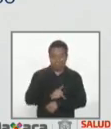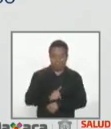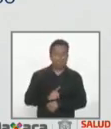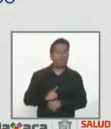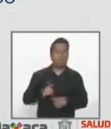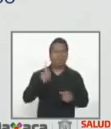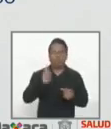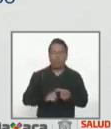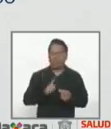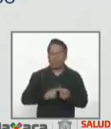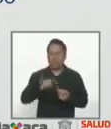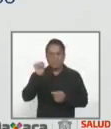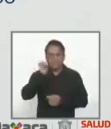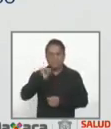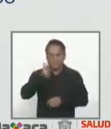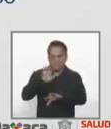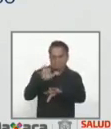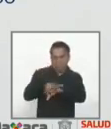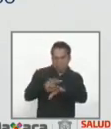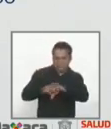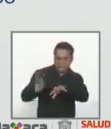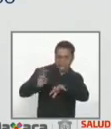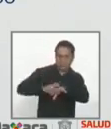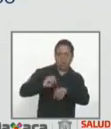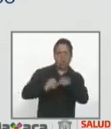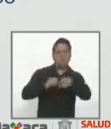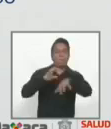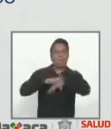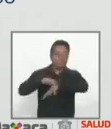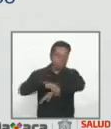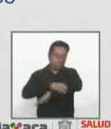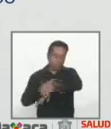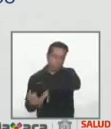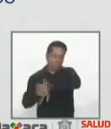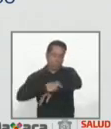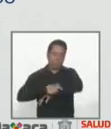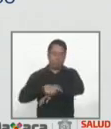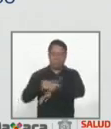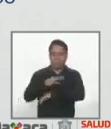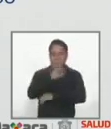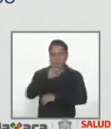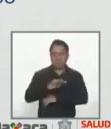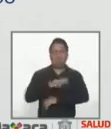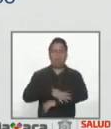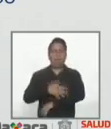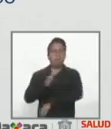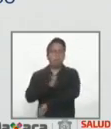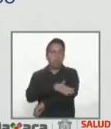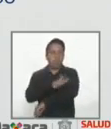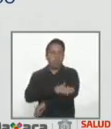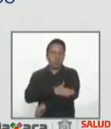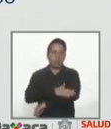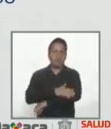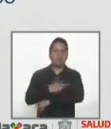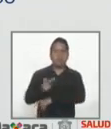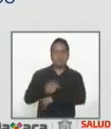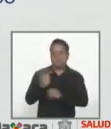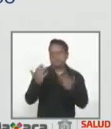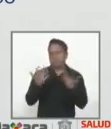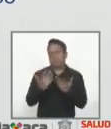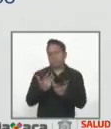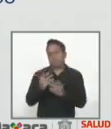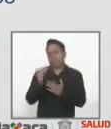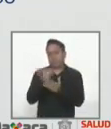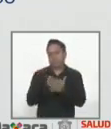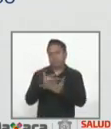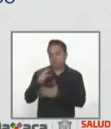mordedura más comunes son los pies y los tobillos. Un 14% lo ocupan los muslos, y menos frecuentemente las manos en un